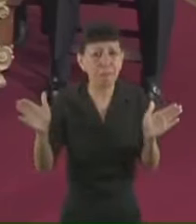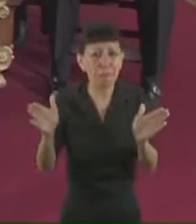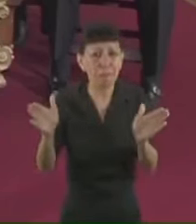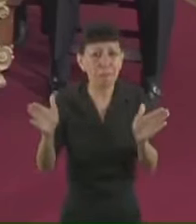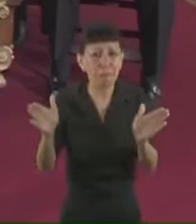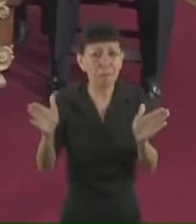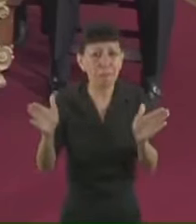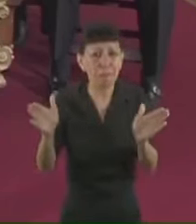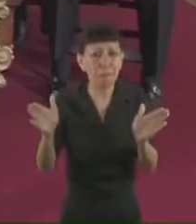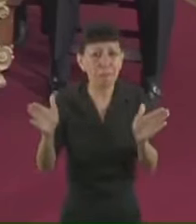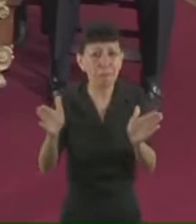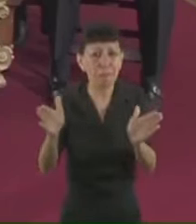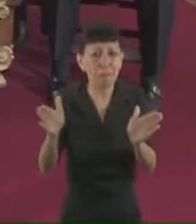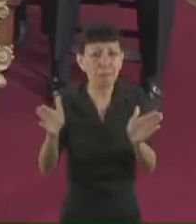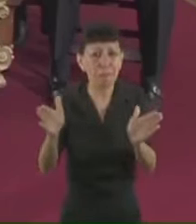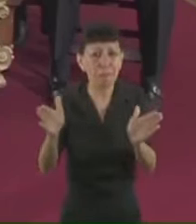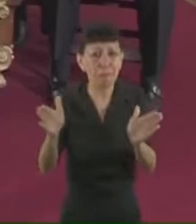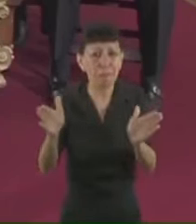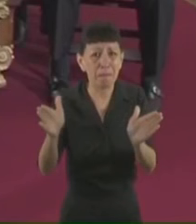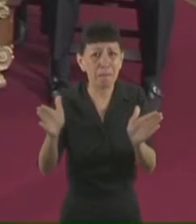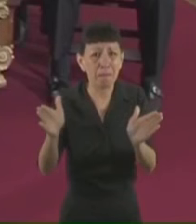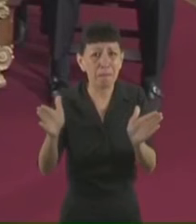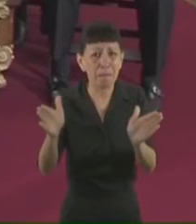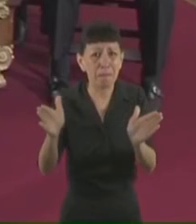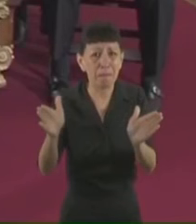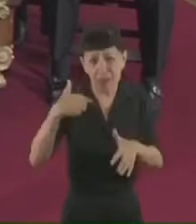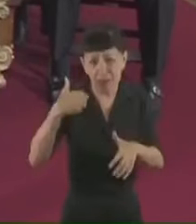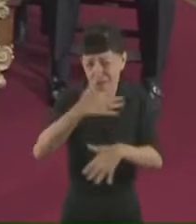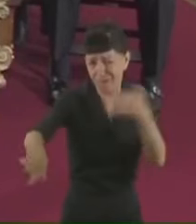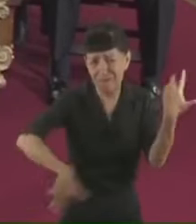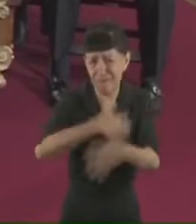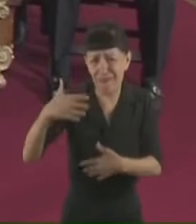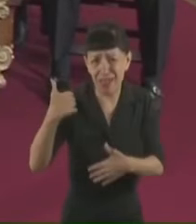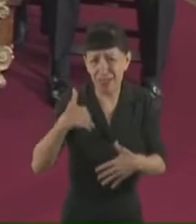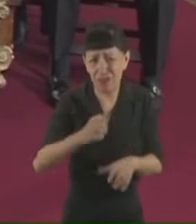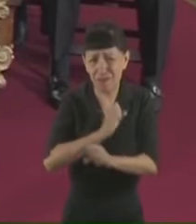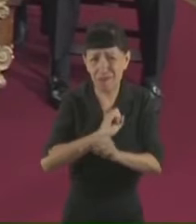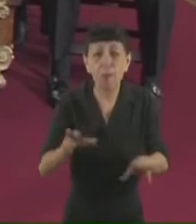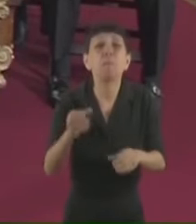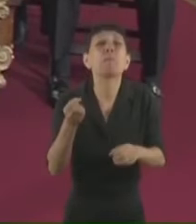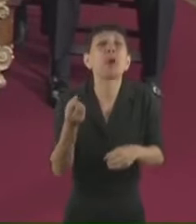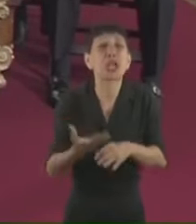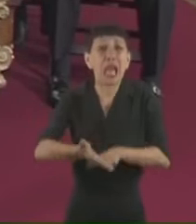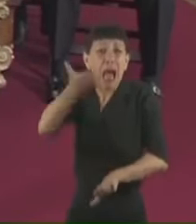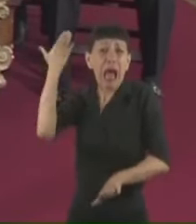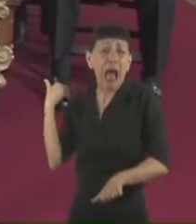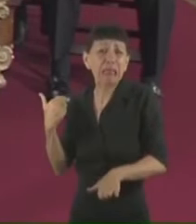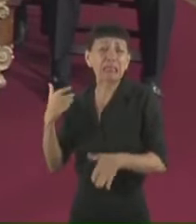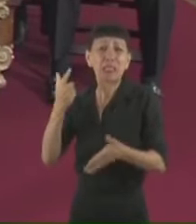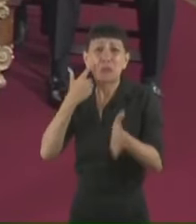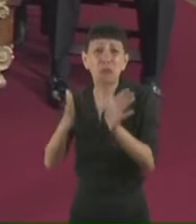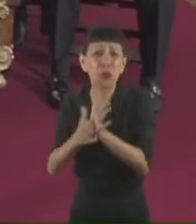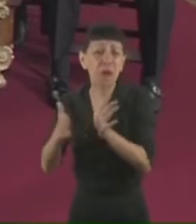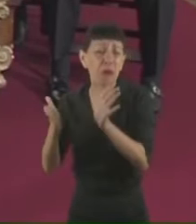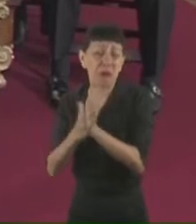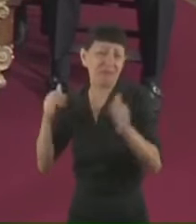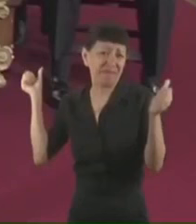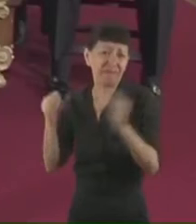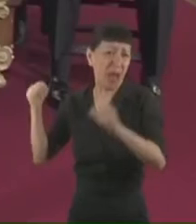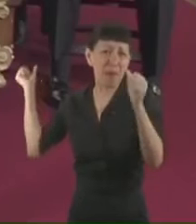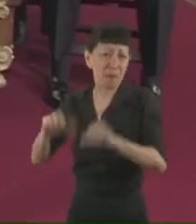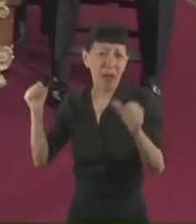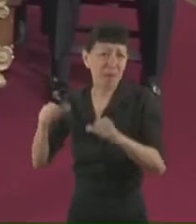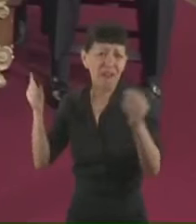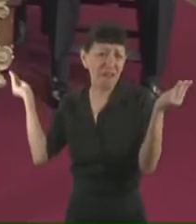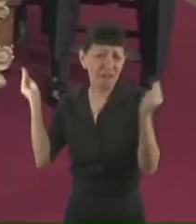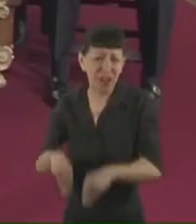de nuestra historia producto de décadas de gobiernos que han insistido con recetas fracasadas porque como dijimos durante